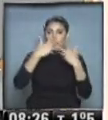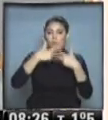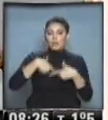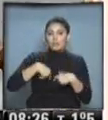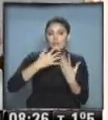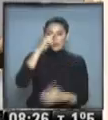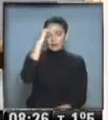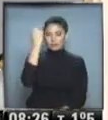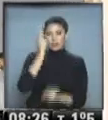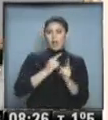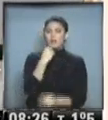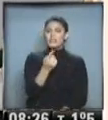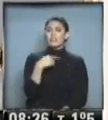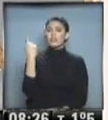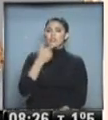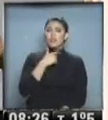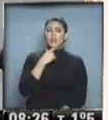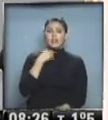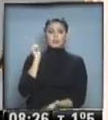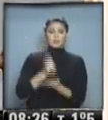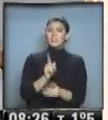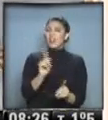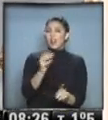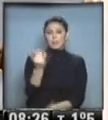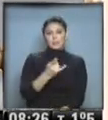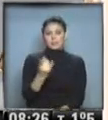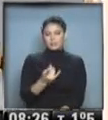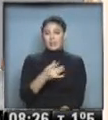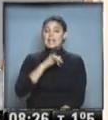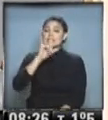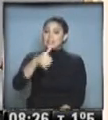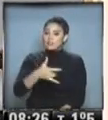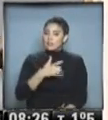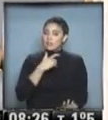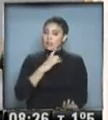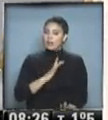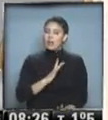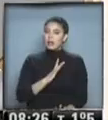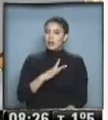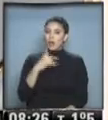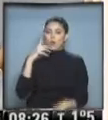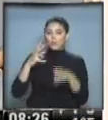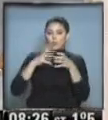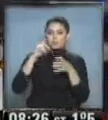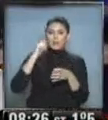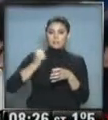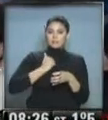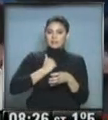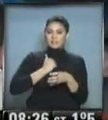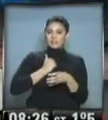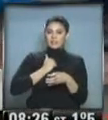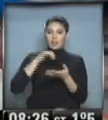nación. Algunos dicen que queremos partidizar. No, no es cierto. Sí, lo que queremos es tener una Fuerza Armada que